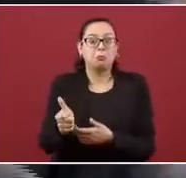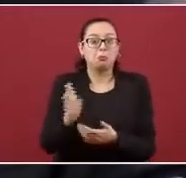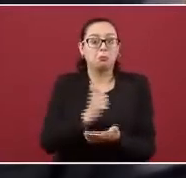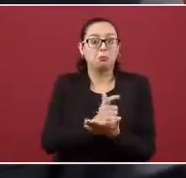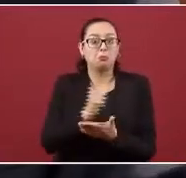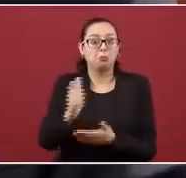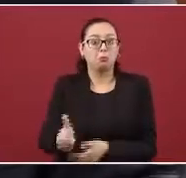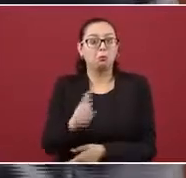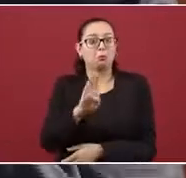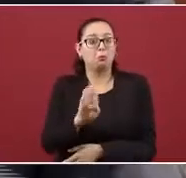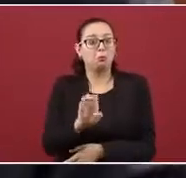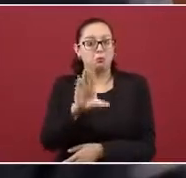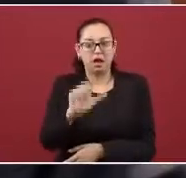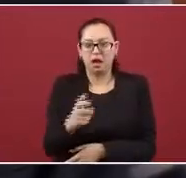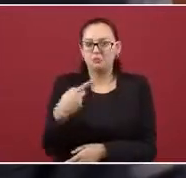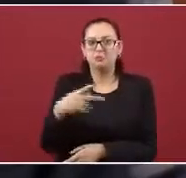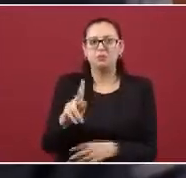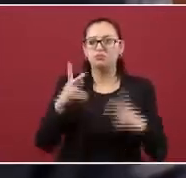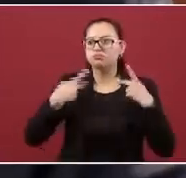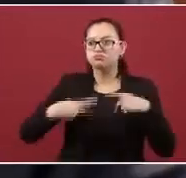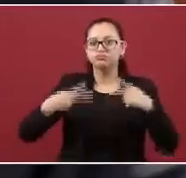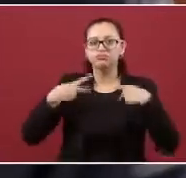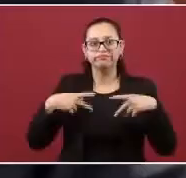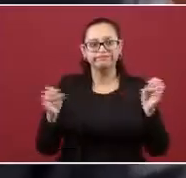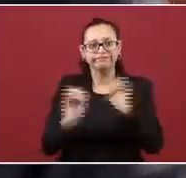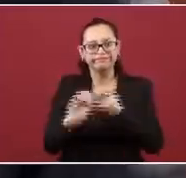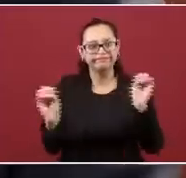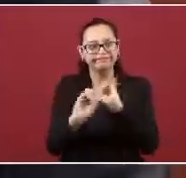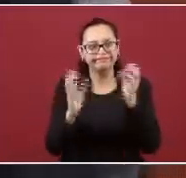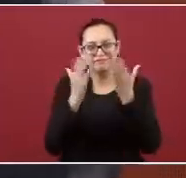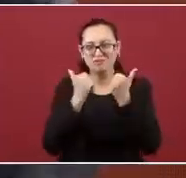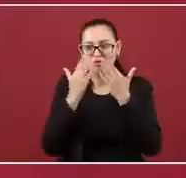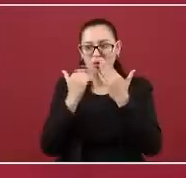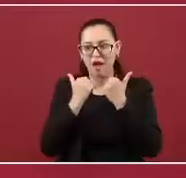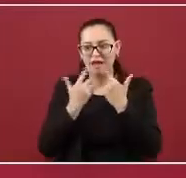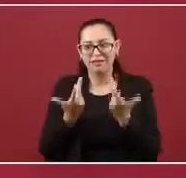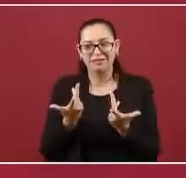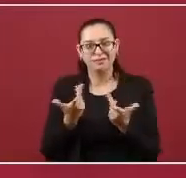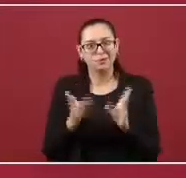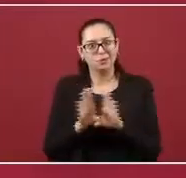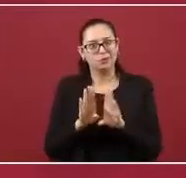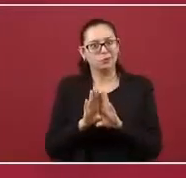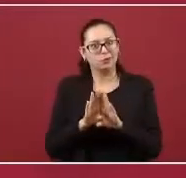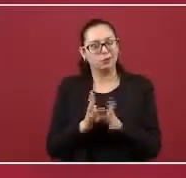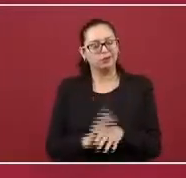una beca o un apoyo. Pues, ¿qué hacían?